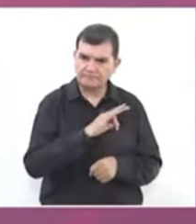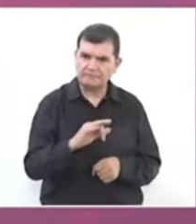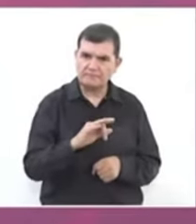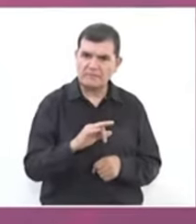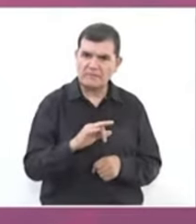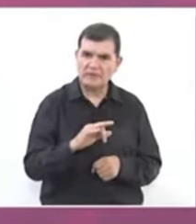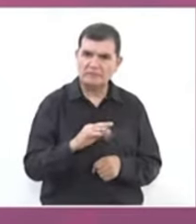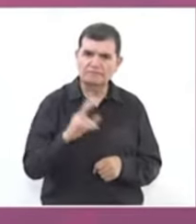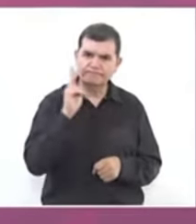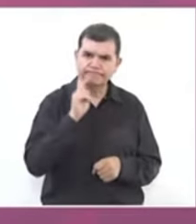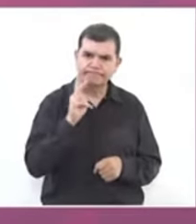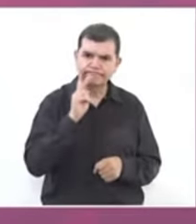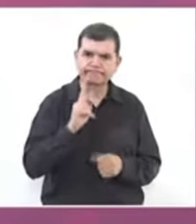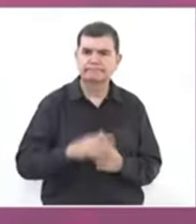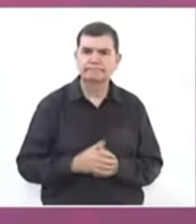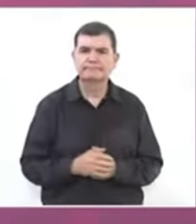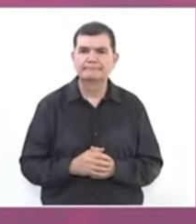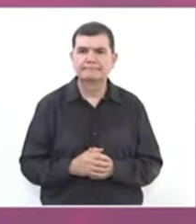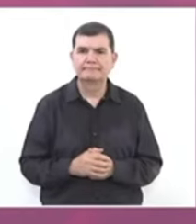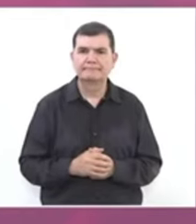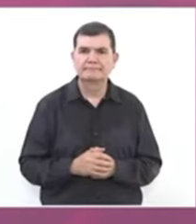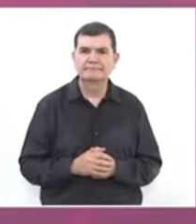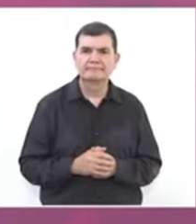constatar de que